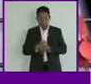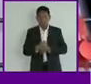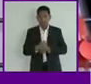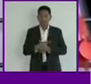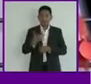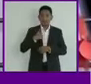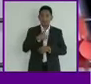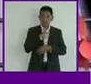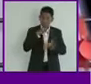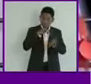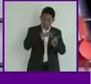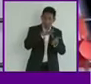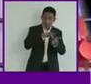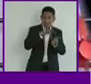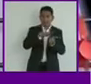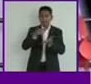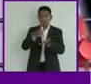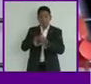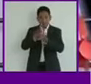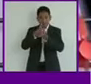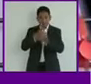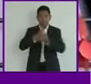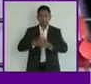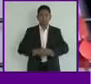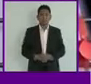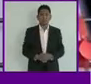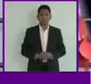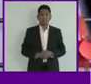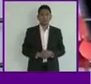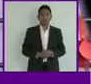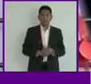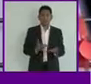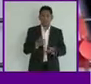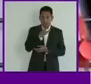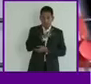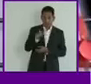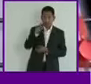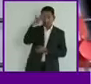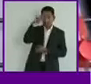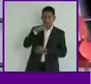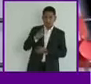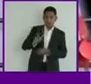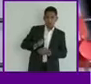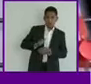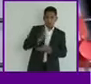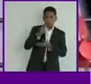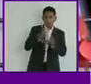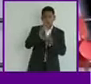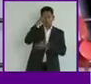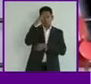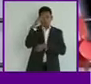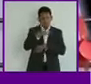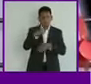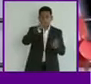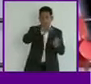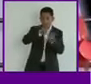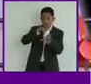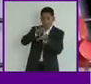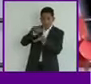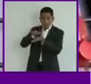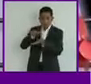con lo que puedan decir, pues, que están apoyando al gobierno de la Ciudad de México, que más que nada en Injuve